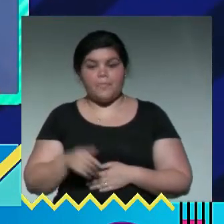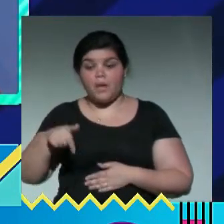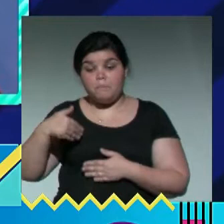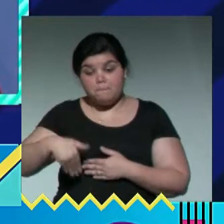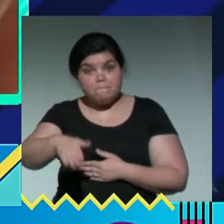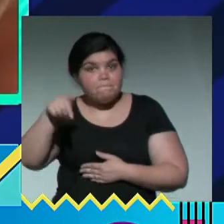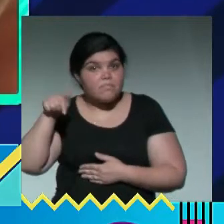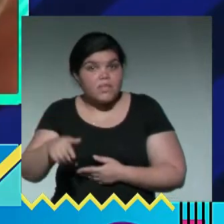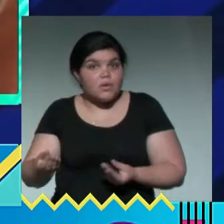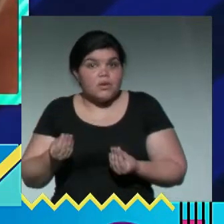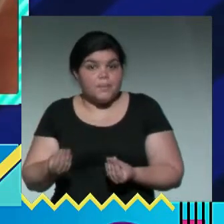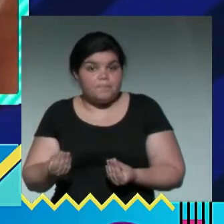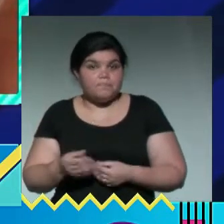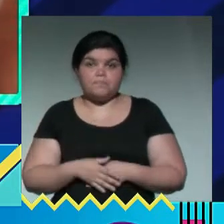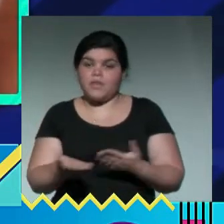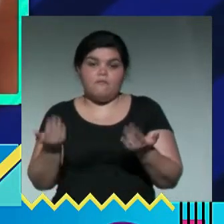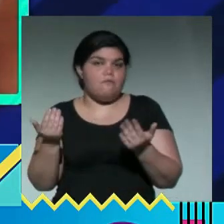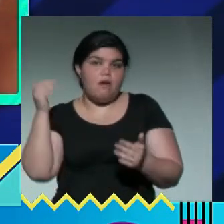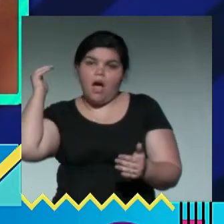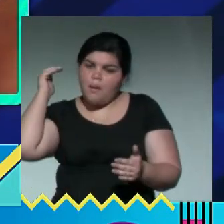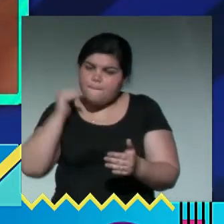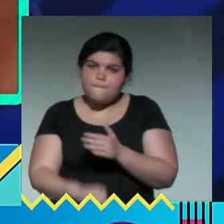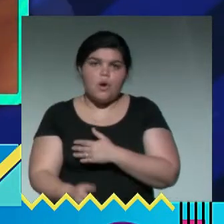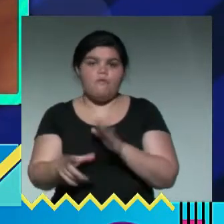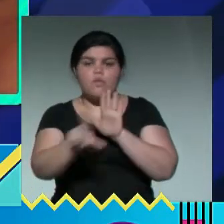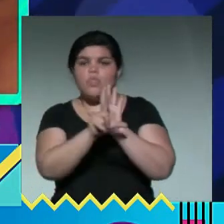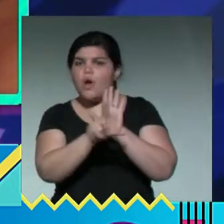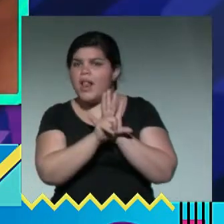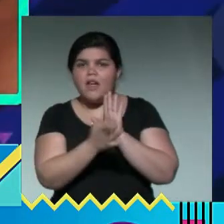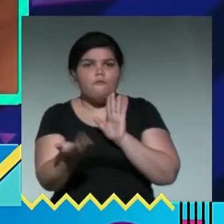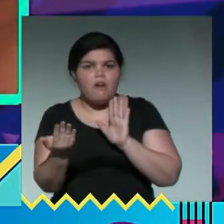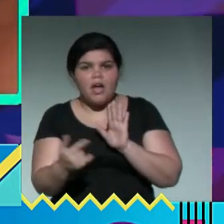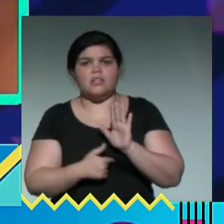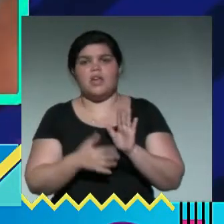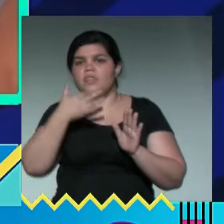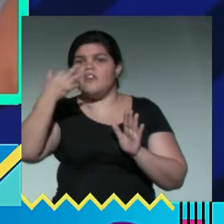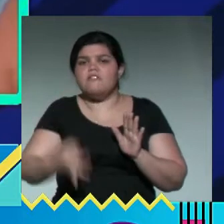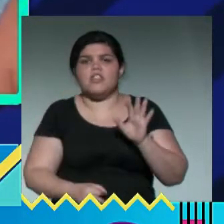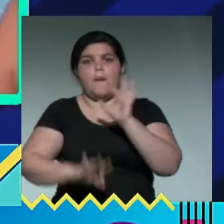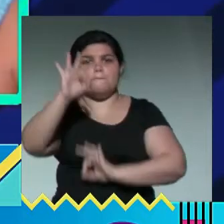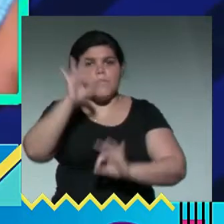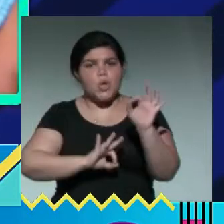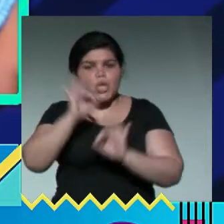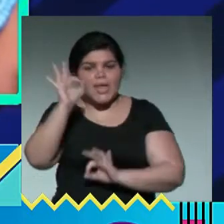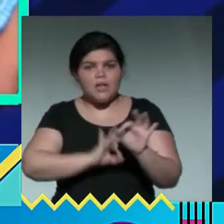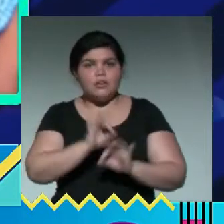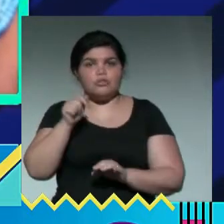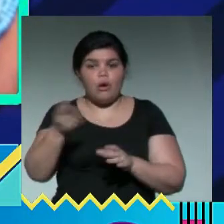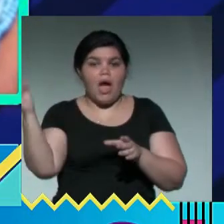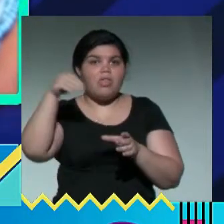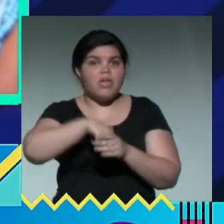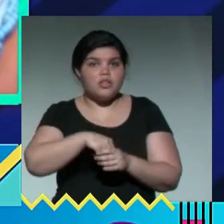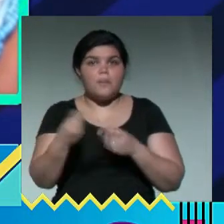que profundizar mucho más la legislación, incluirlos en un proyecto que respete esa diversidad, que